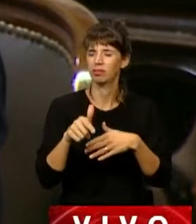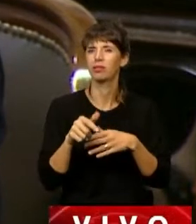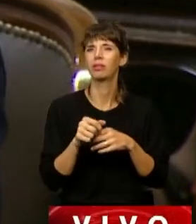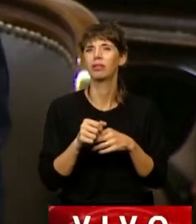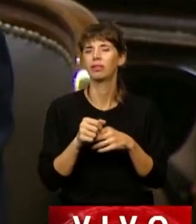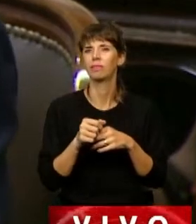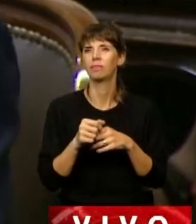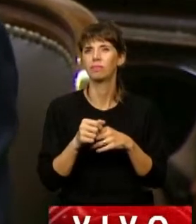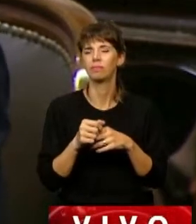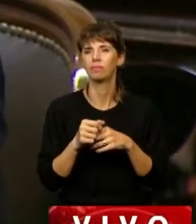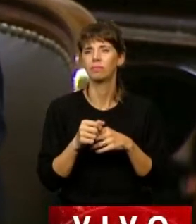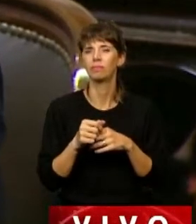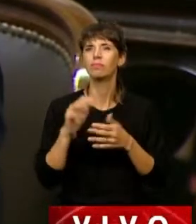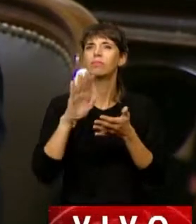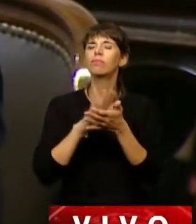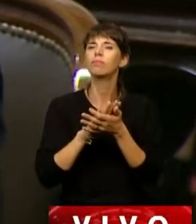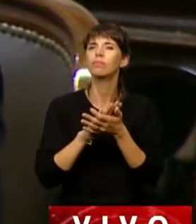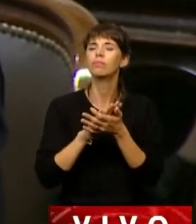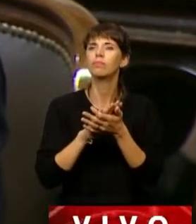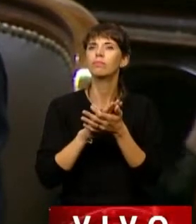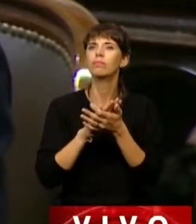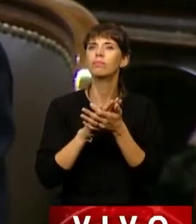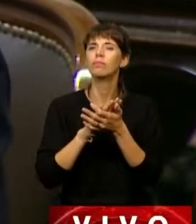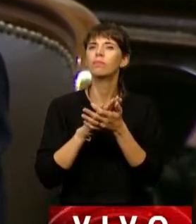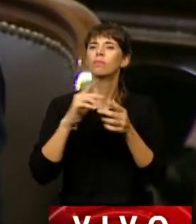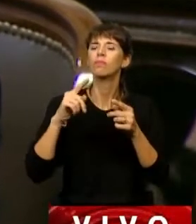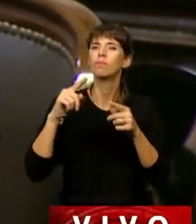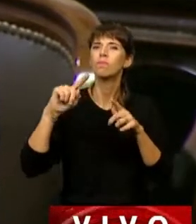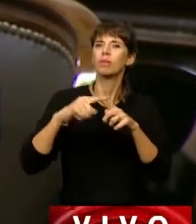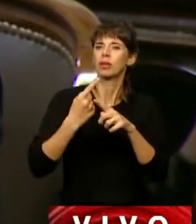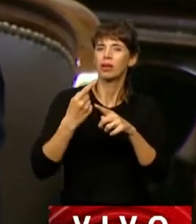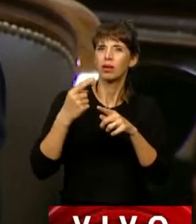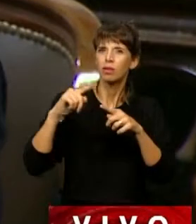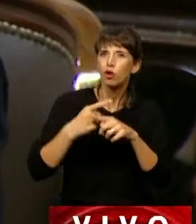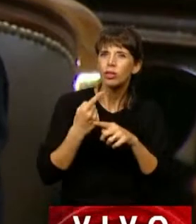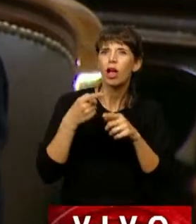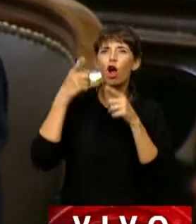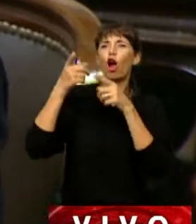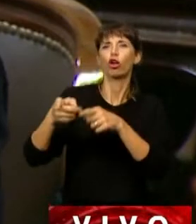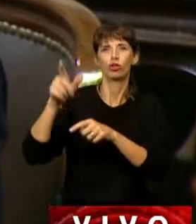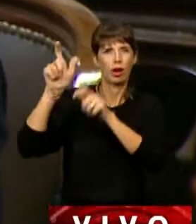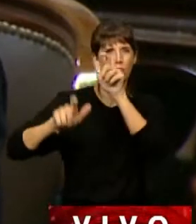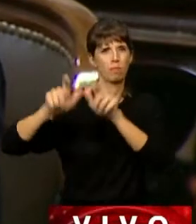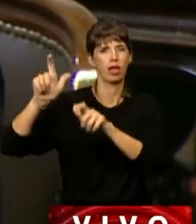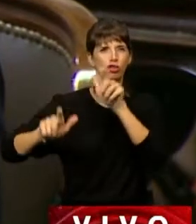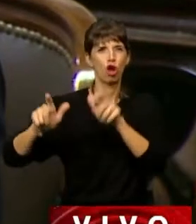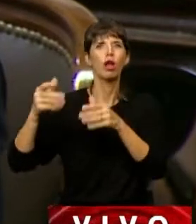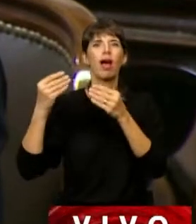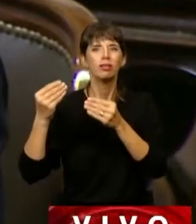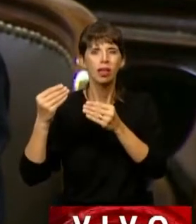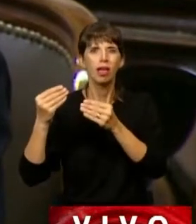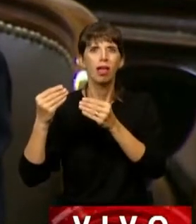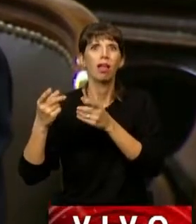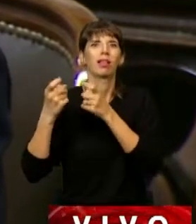que tiene que ver con la política de criminalización de las personas usuarias,